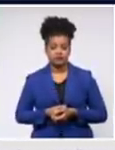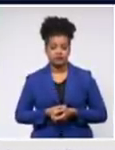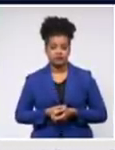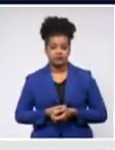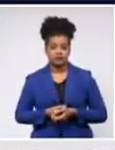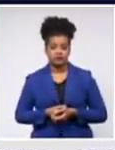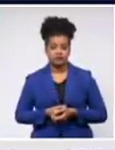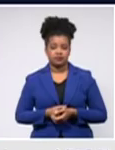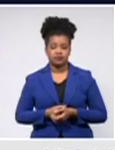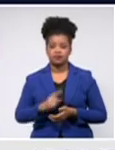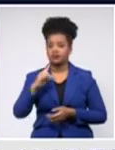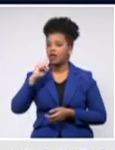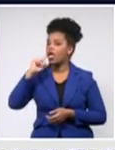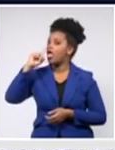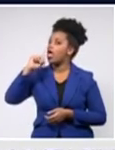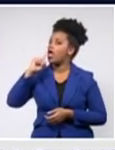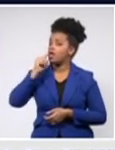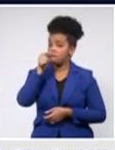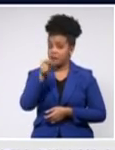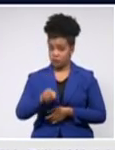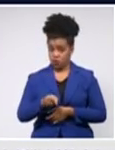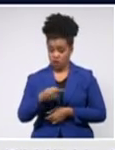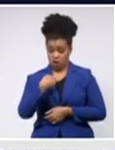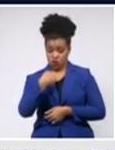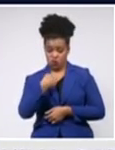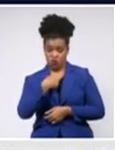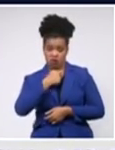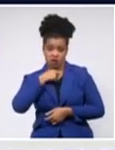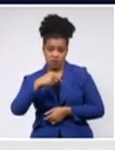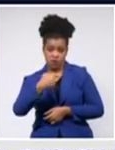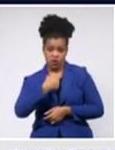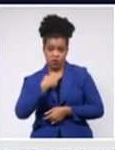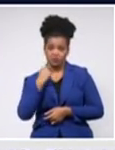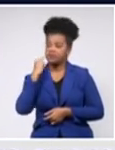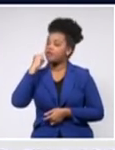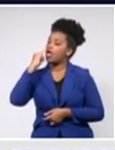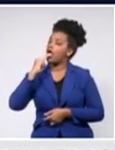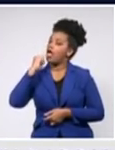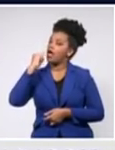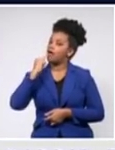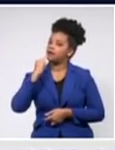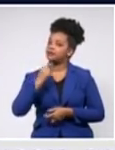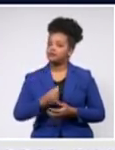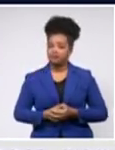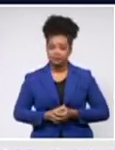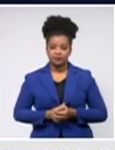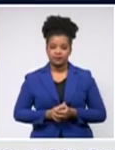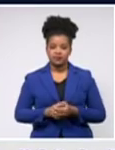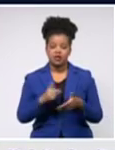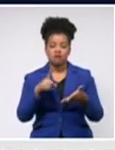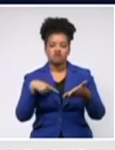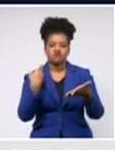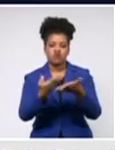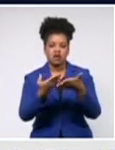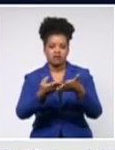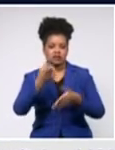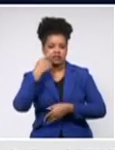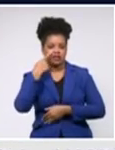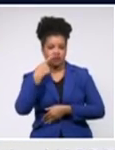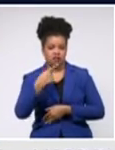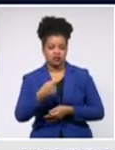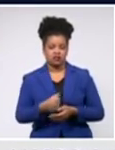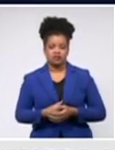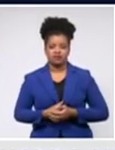que se la toma la misma persona que se está haciendo la prueba. La muestra se toma, eso